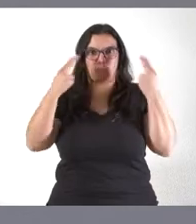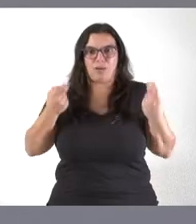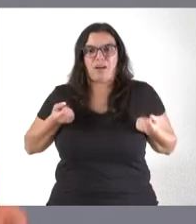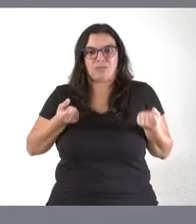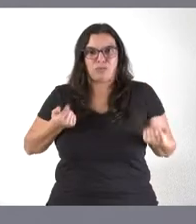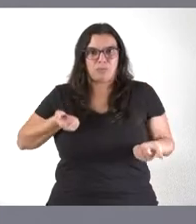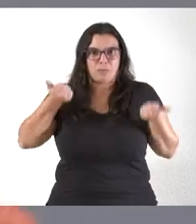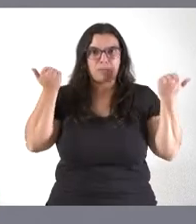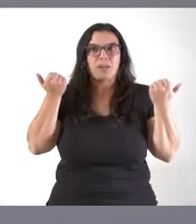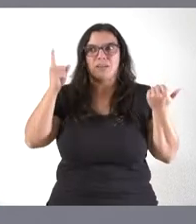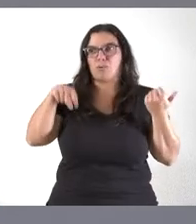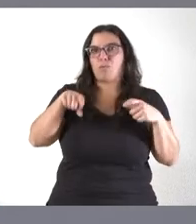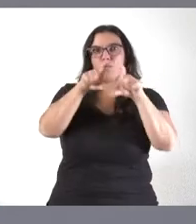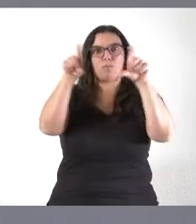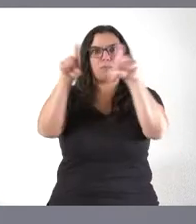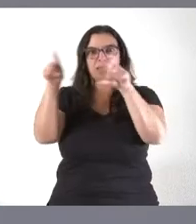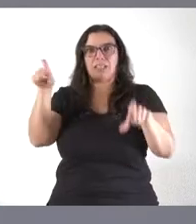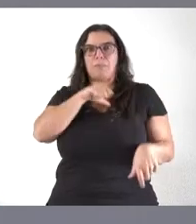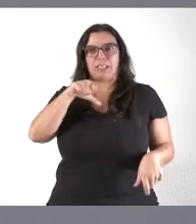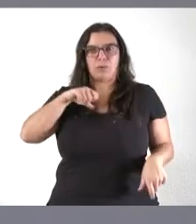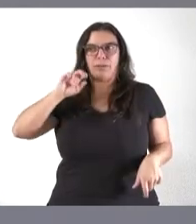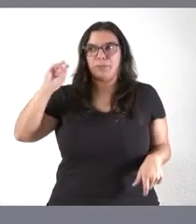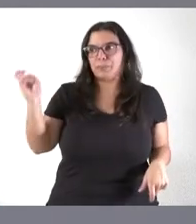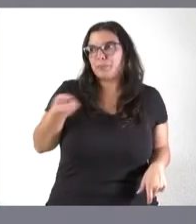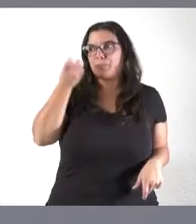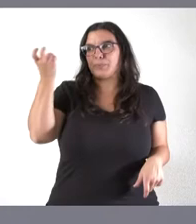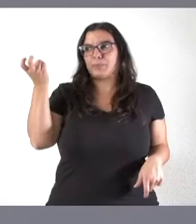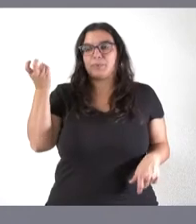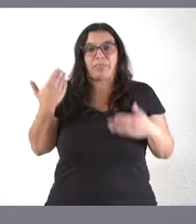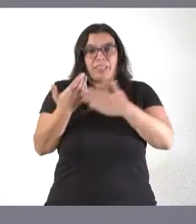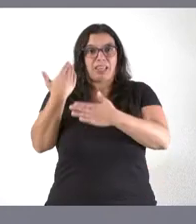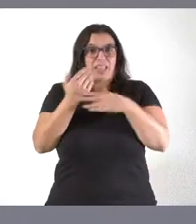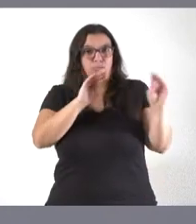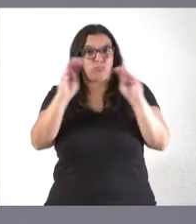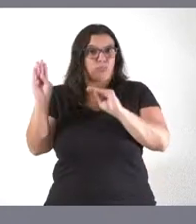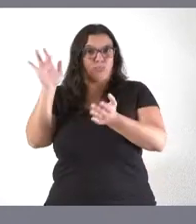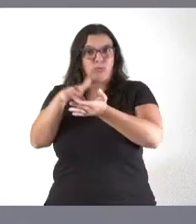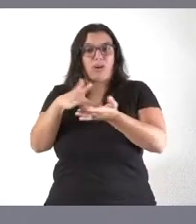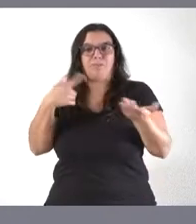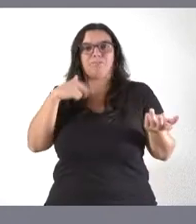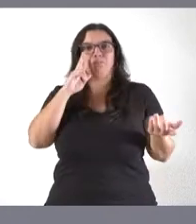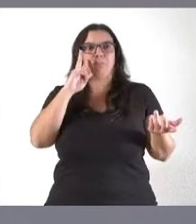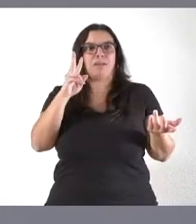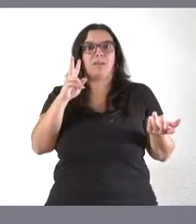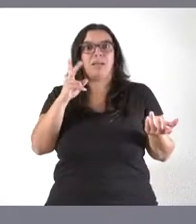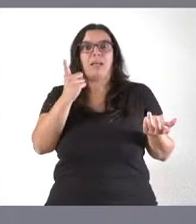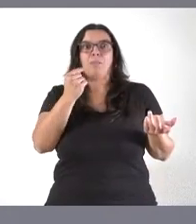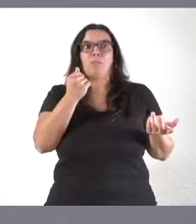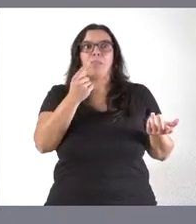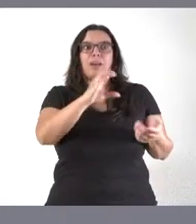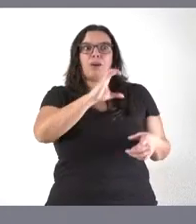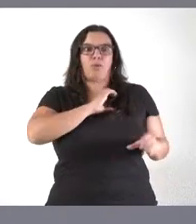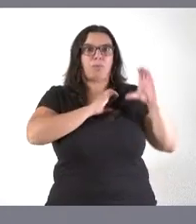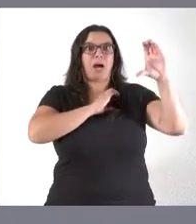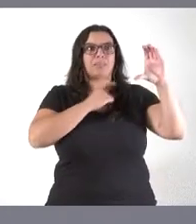de los costes que también muchas empresas muchos particulares padecen en su día a día y que ven como con más recursos se